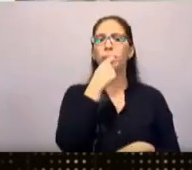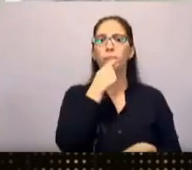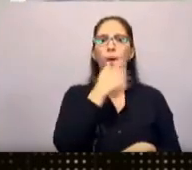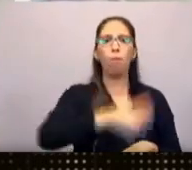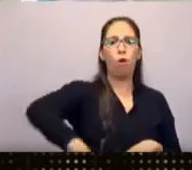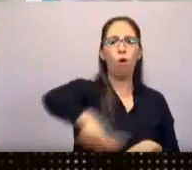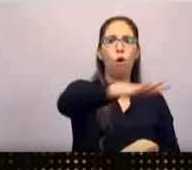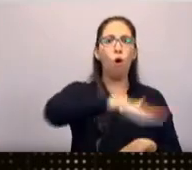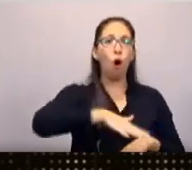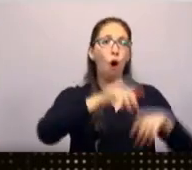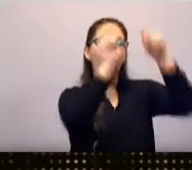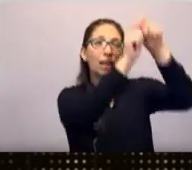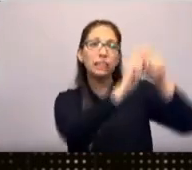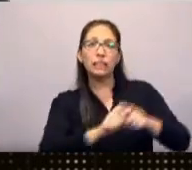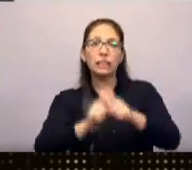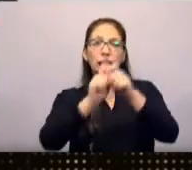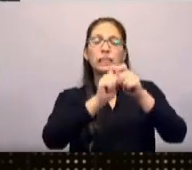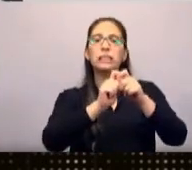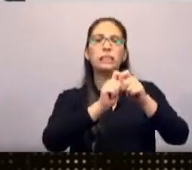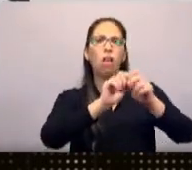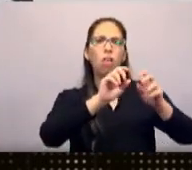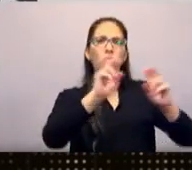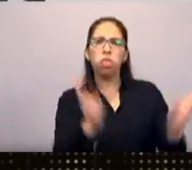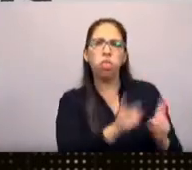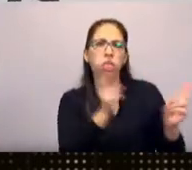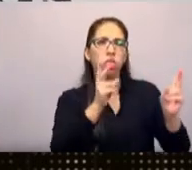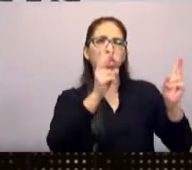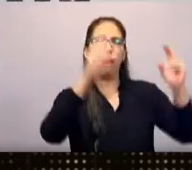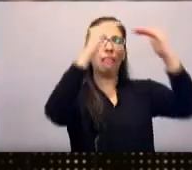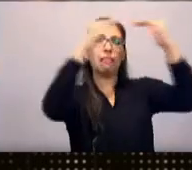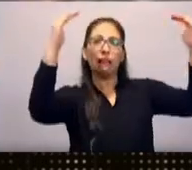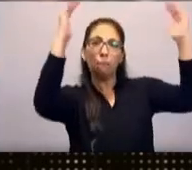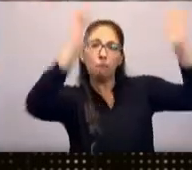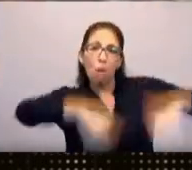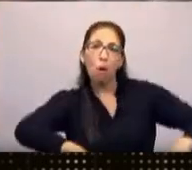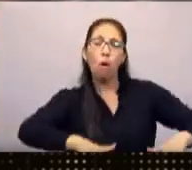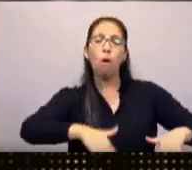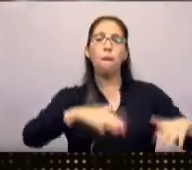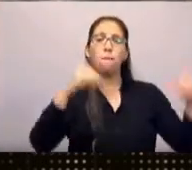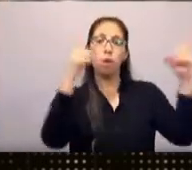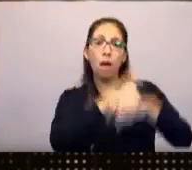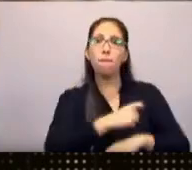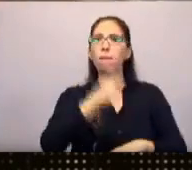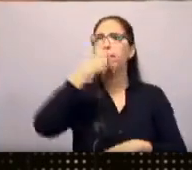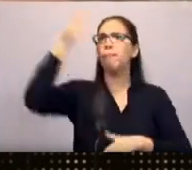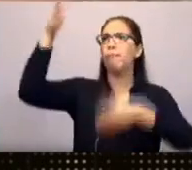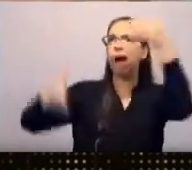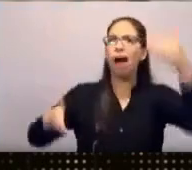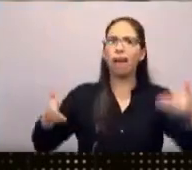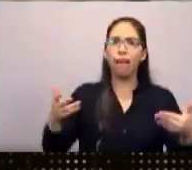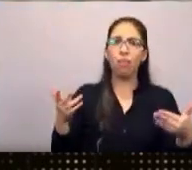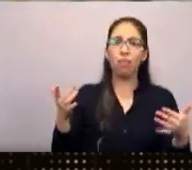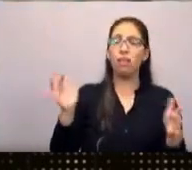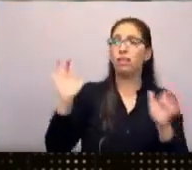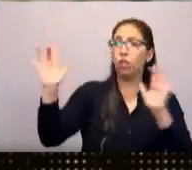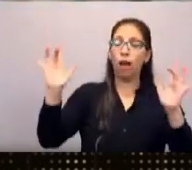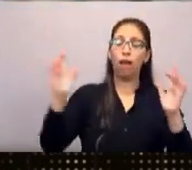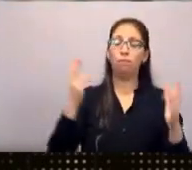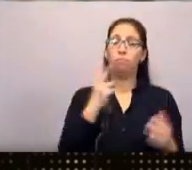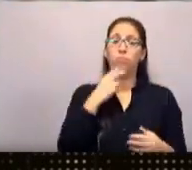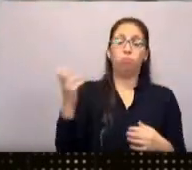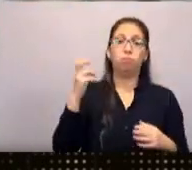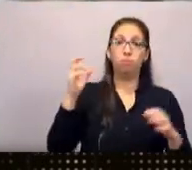instalaciones precarias problemas de techos que se caían problemas de paredes electrificadas